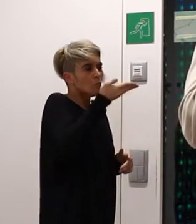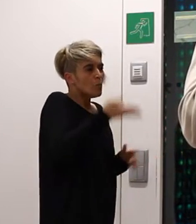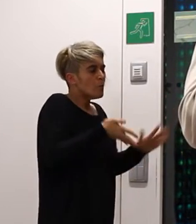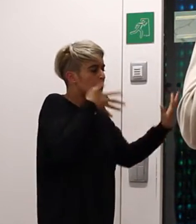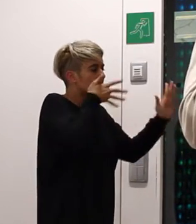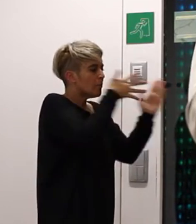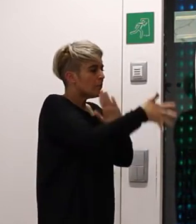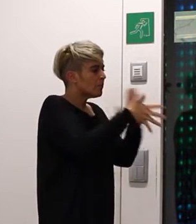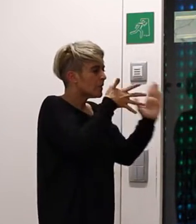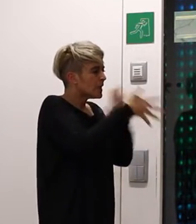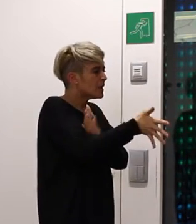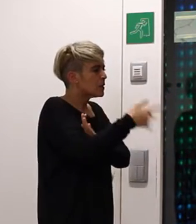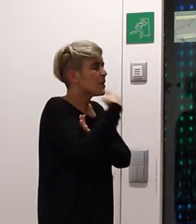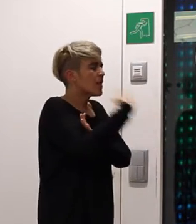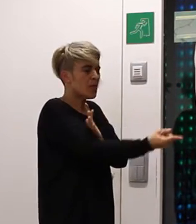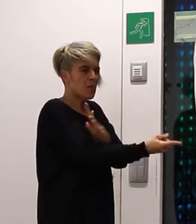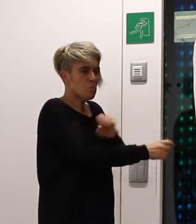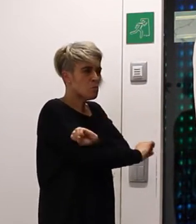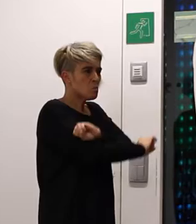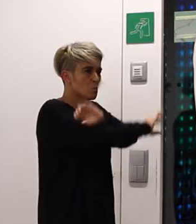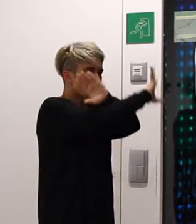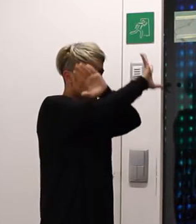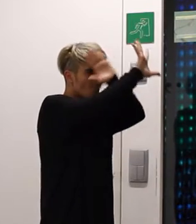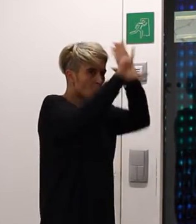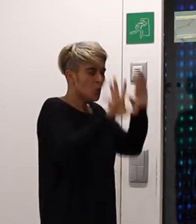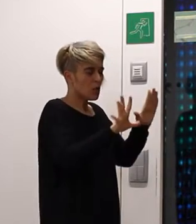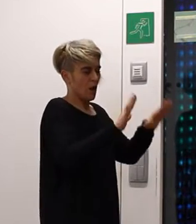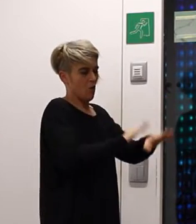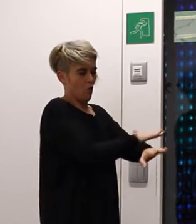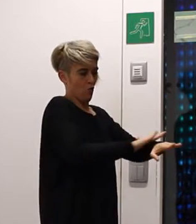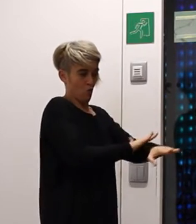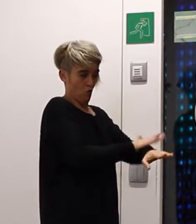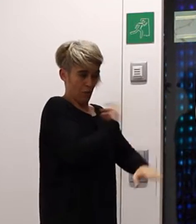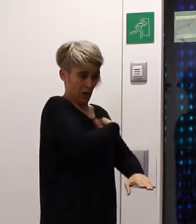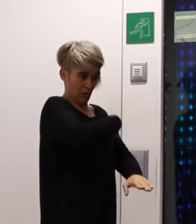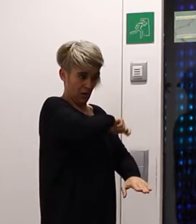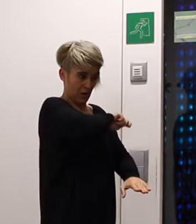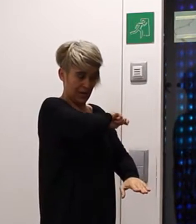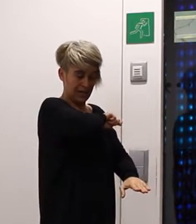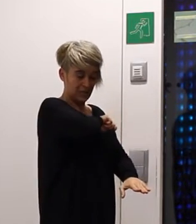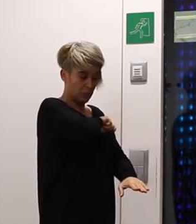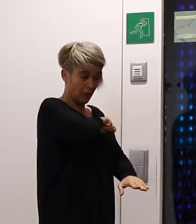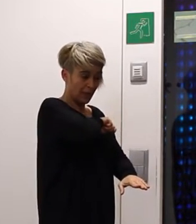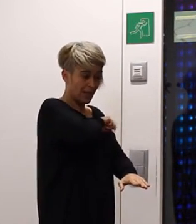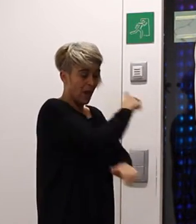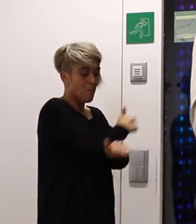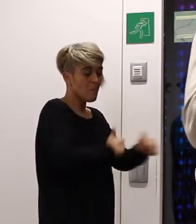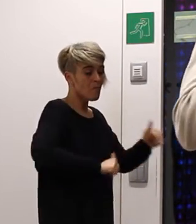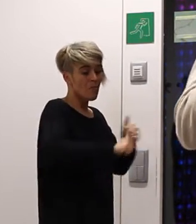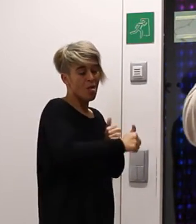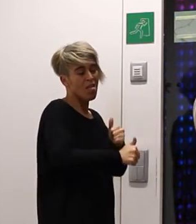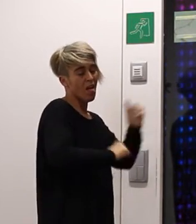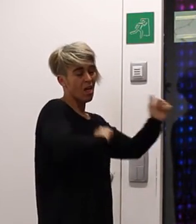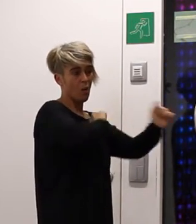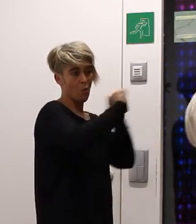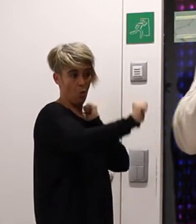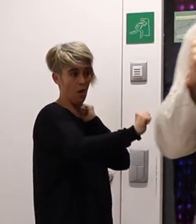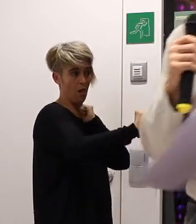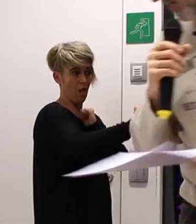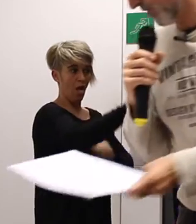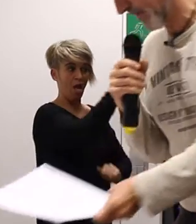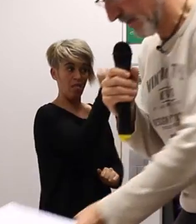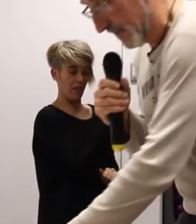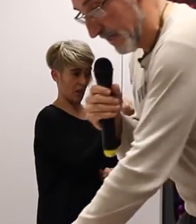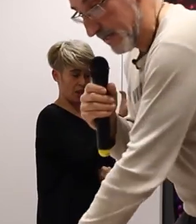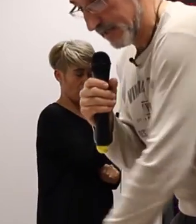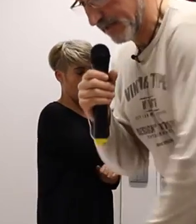pone claramente de manifiesto que el actual gobierno de España pone el dinero por delante de las personas, que eso es algo que ataca directamente a la